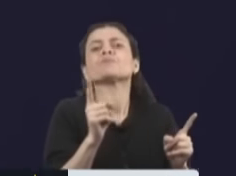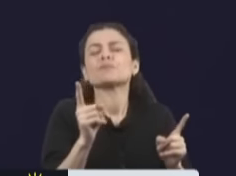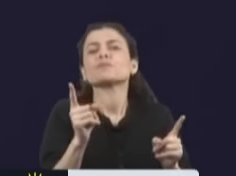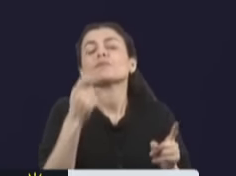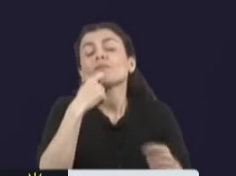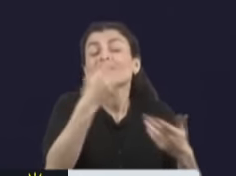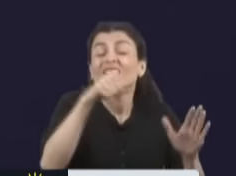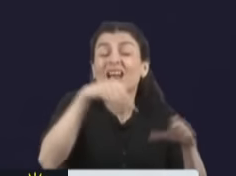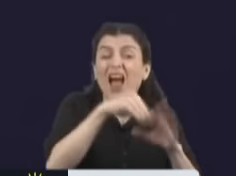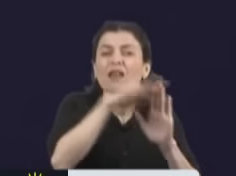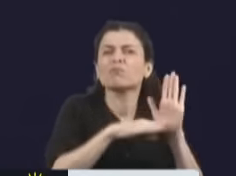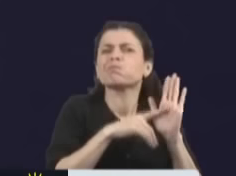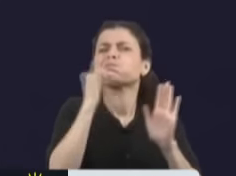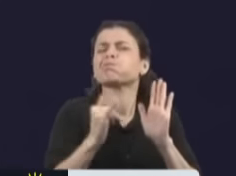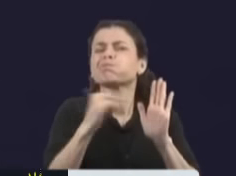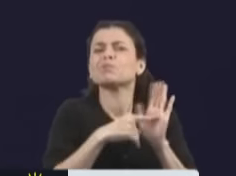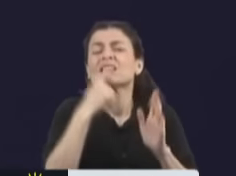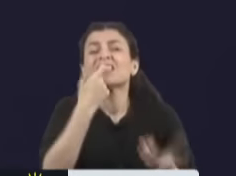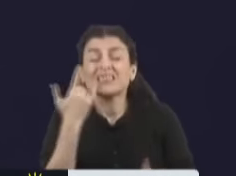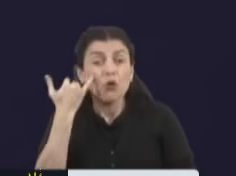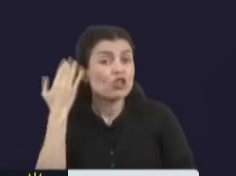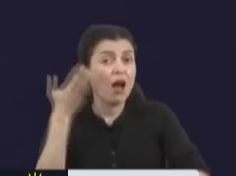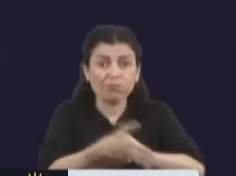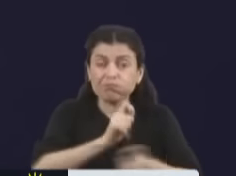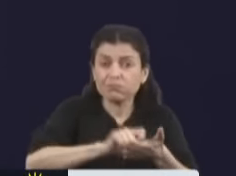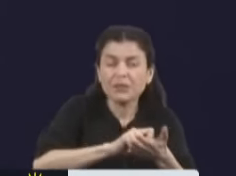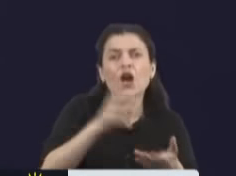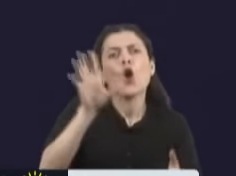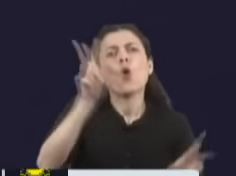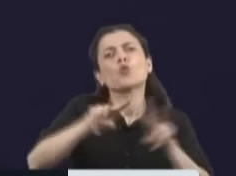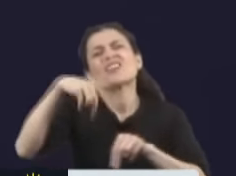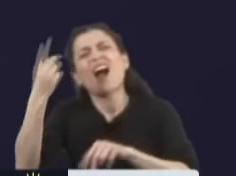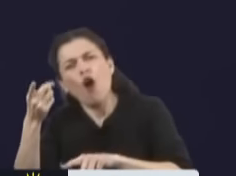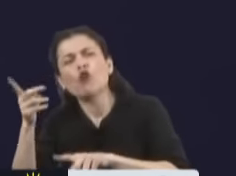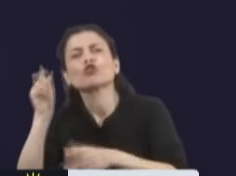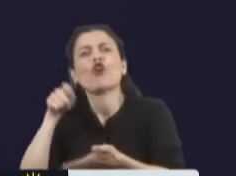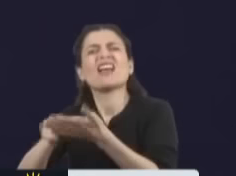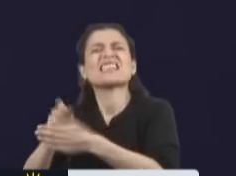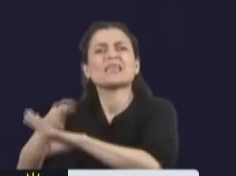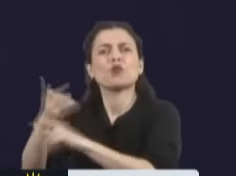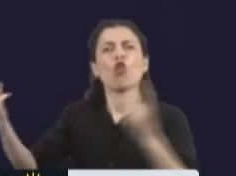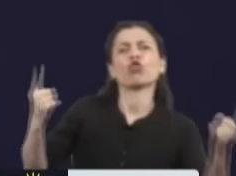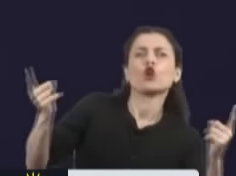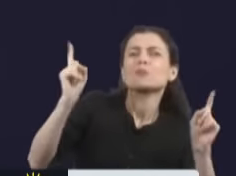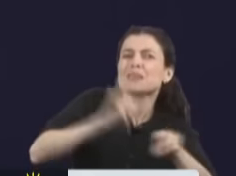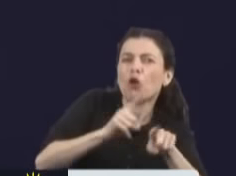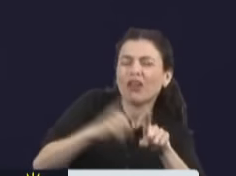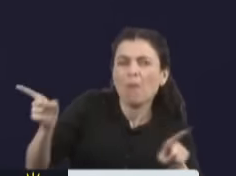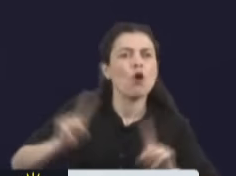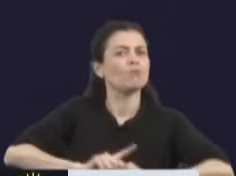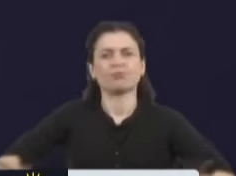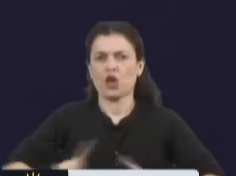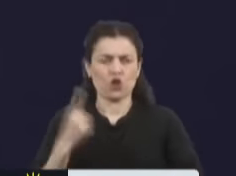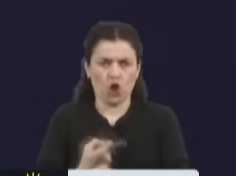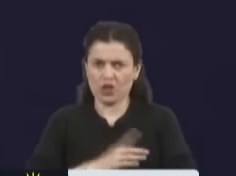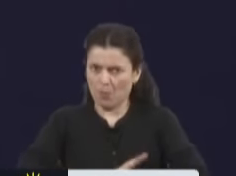Quienes adhieran no van a poder inscribirse en otros regímenes similares hasta el 2038 eh Por lo cual claramente es la